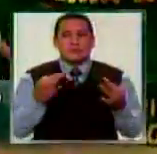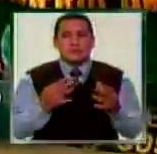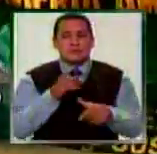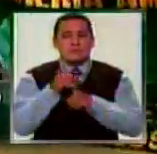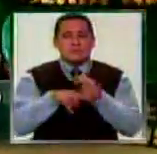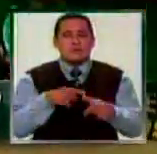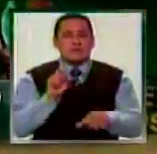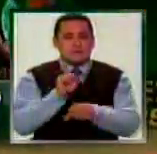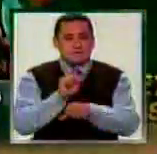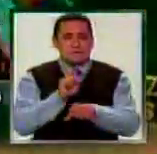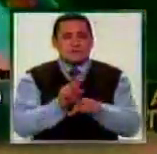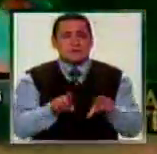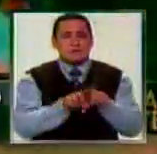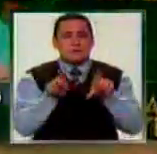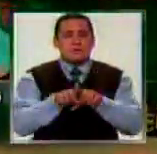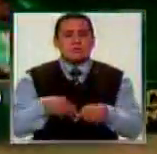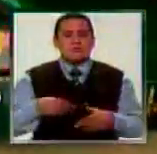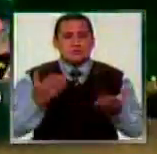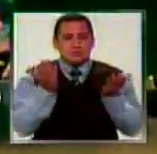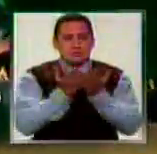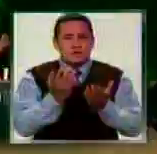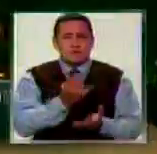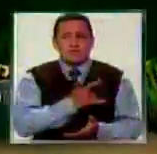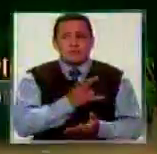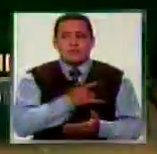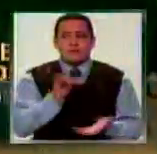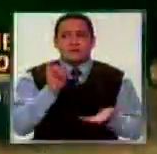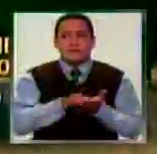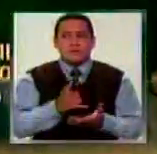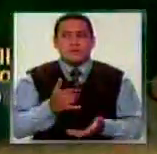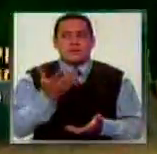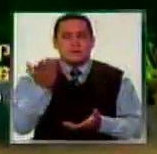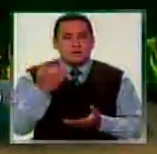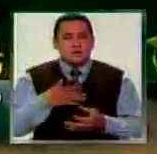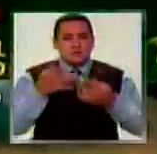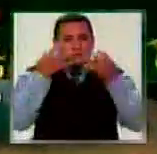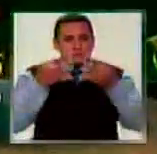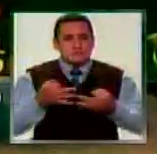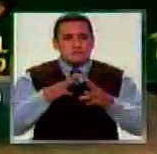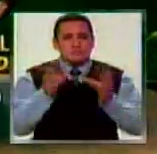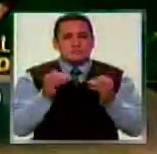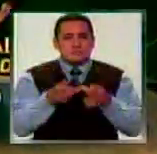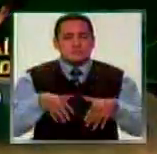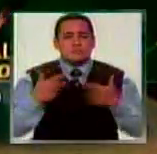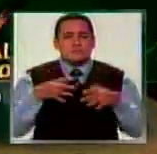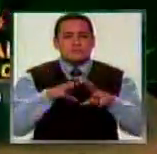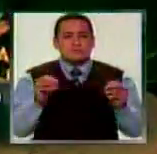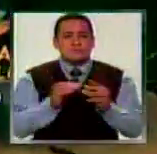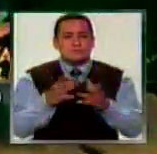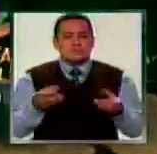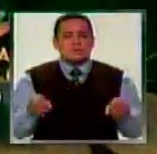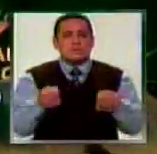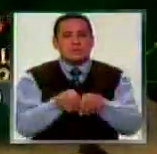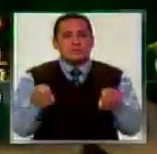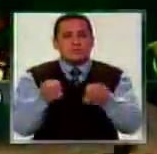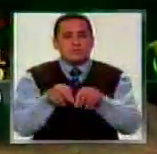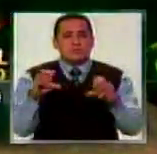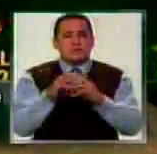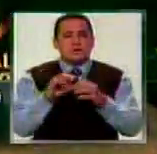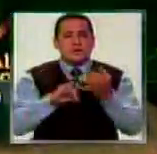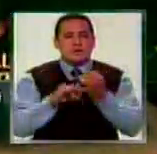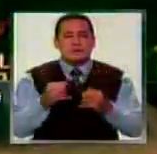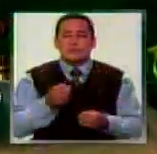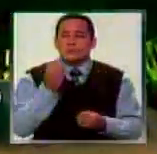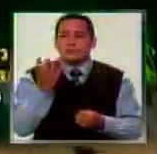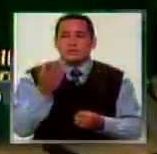se han capacitado también. Ellos son universitarios, estudiantes, que perfectamente ahora pueden realizar el trabajo de la instalación de gas en los domicilios. ¿Cómo